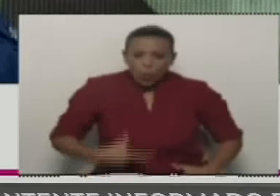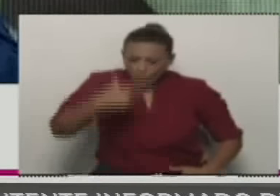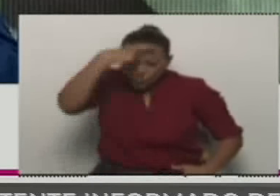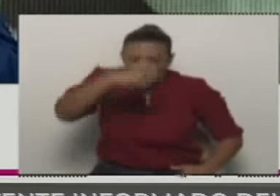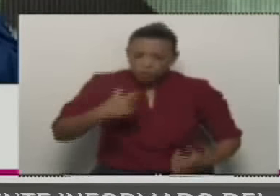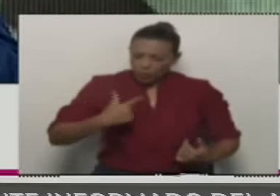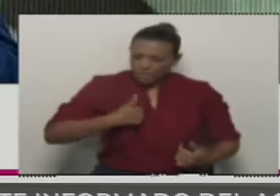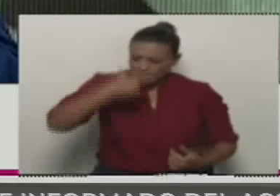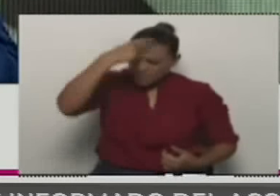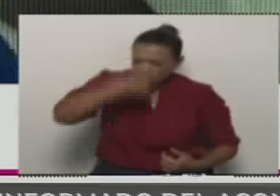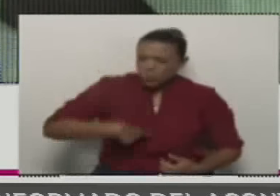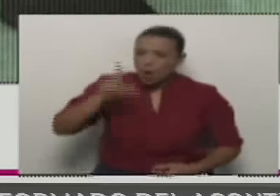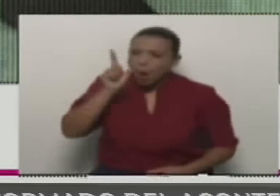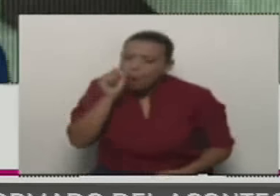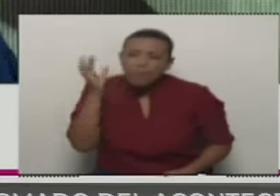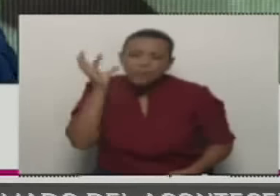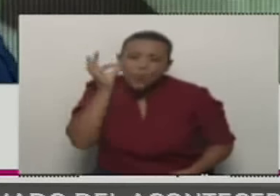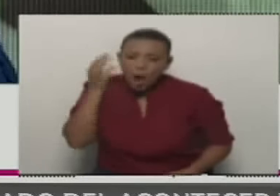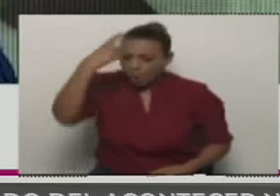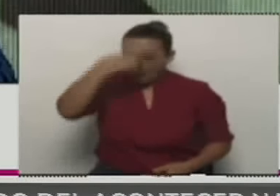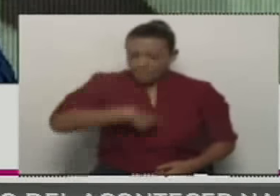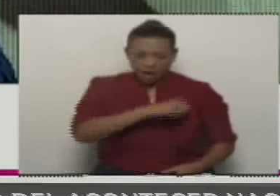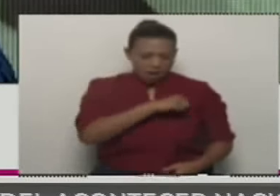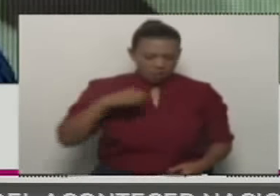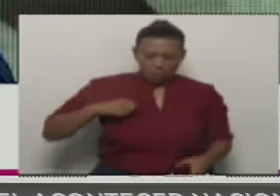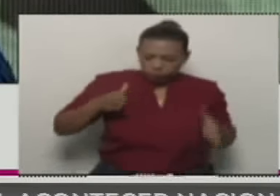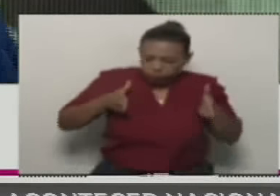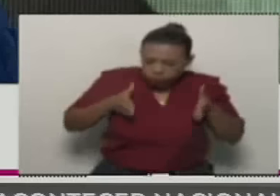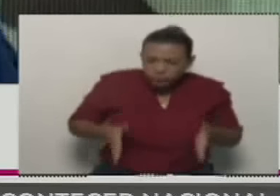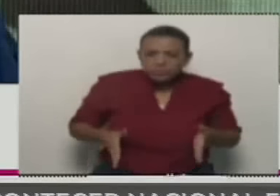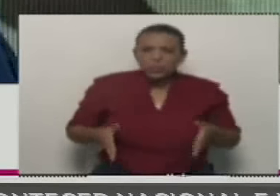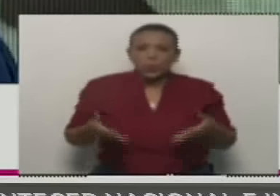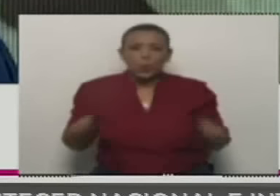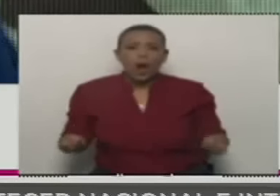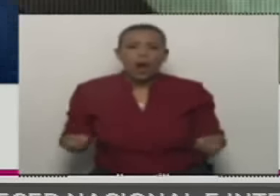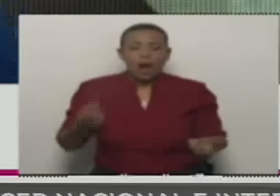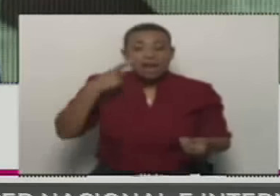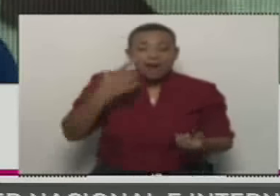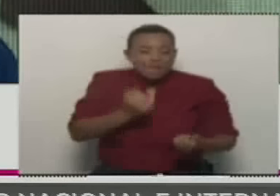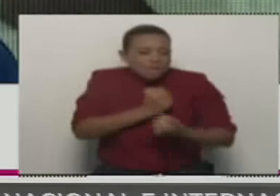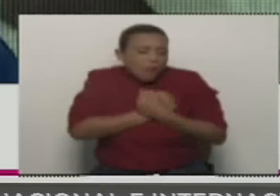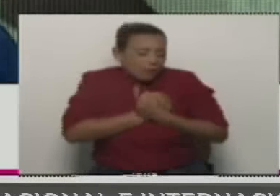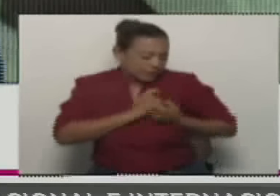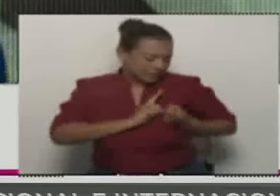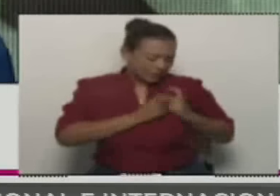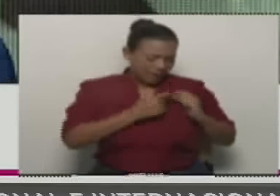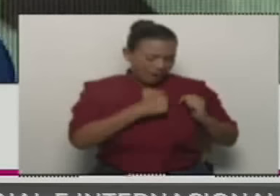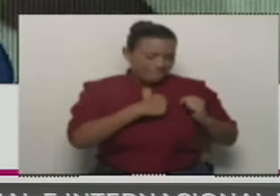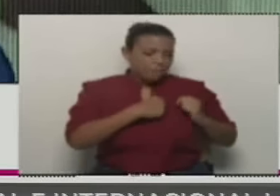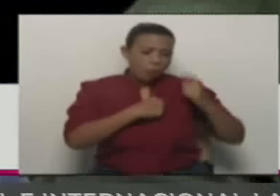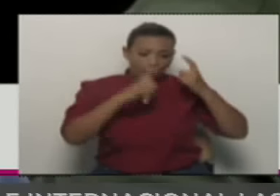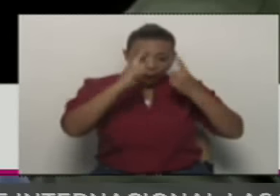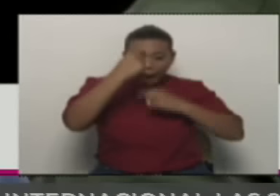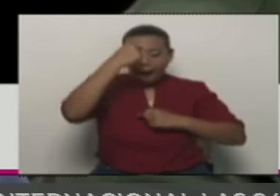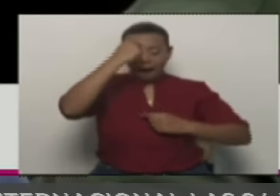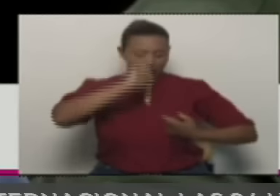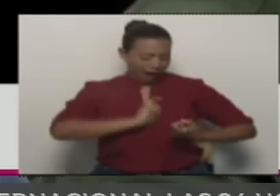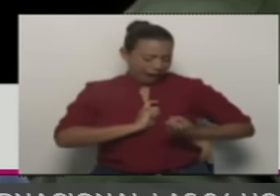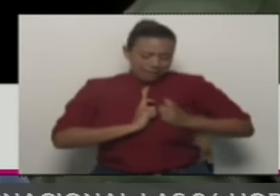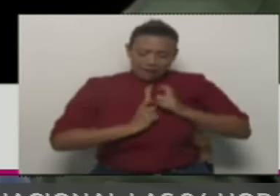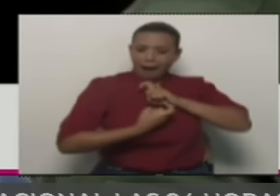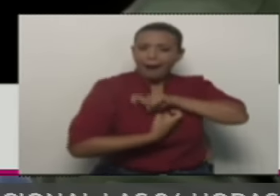individuo, como ser individual. La fuerza del amor te transforma, te cambia,